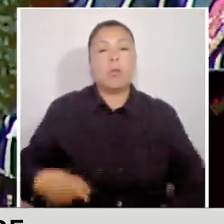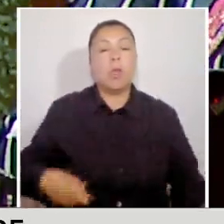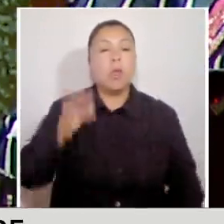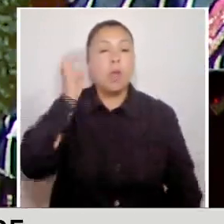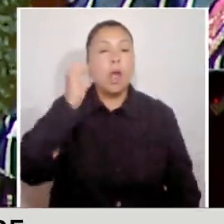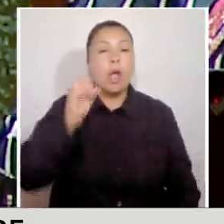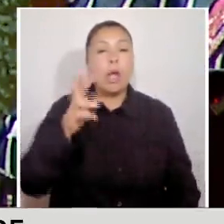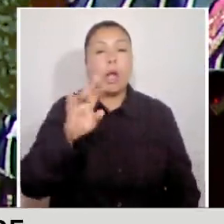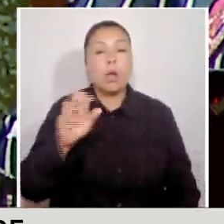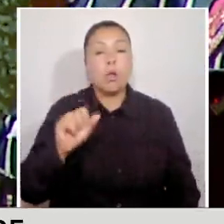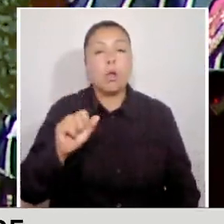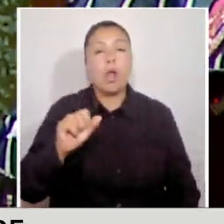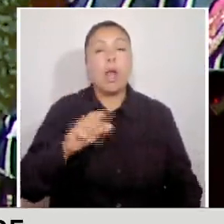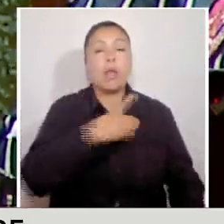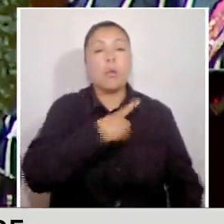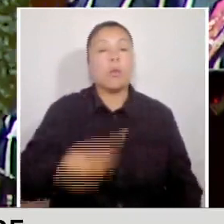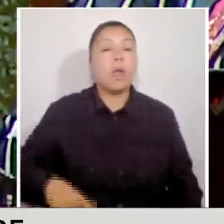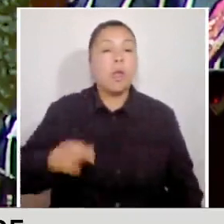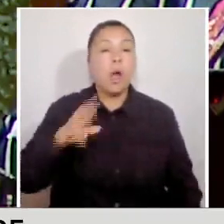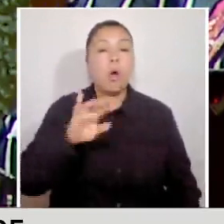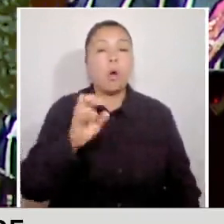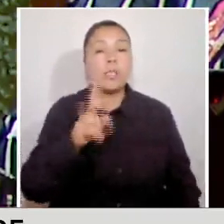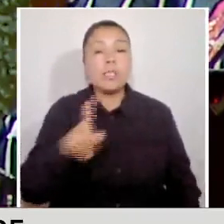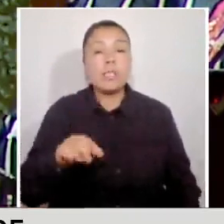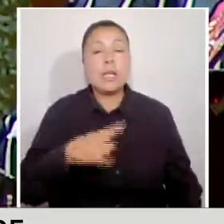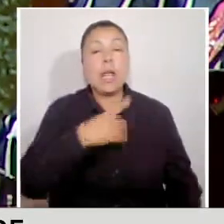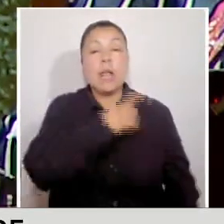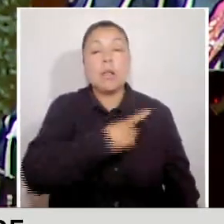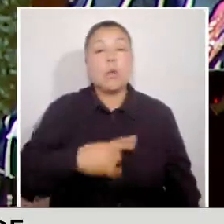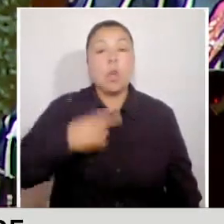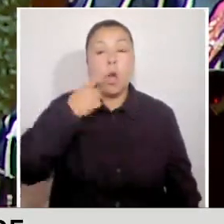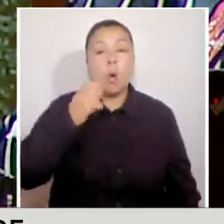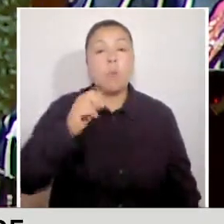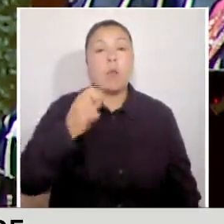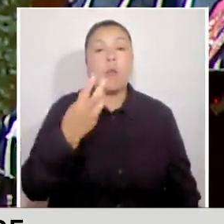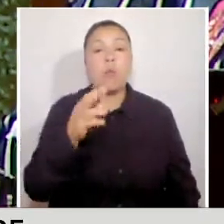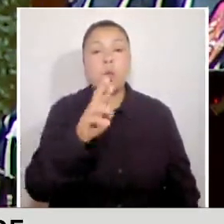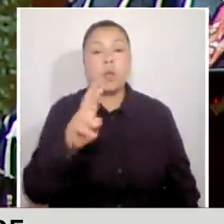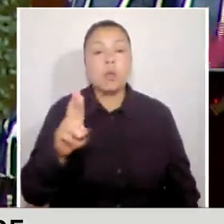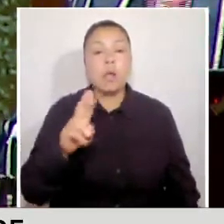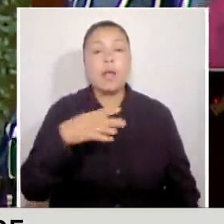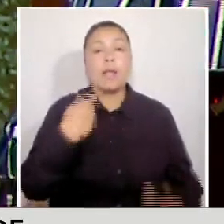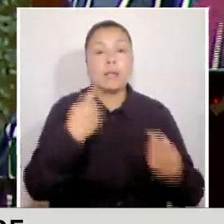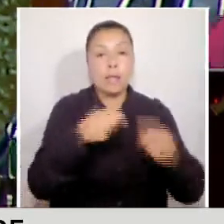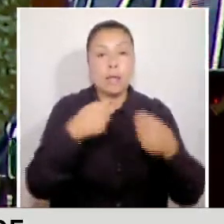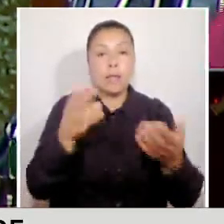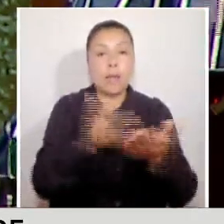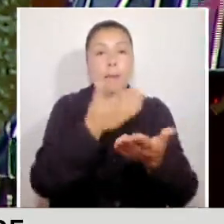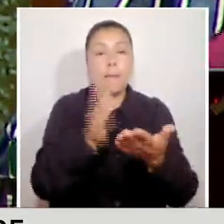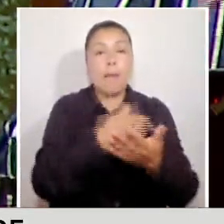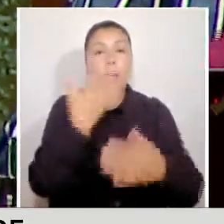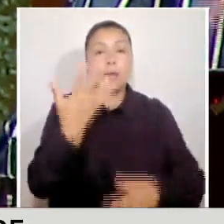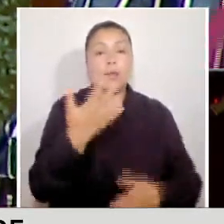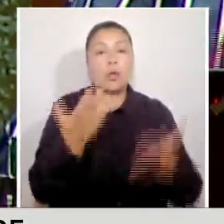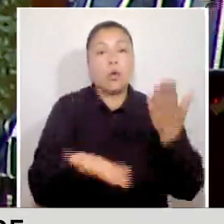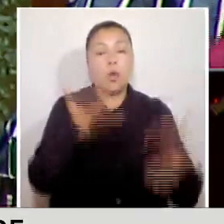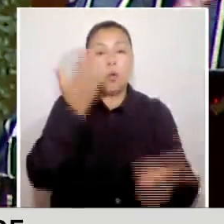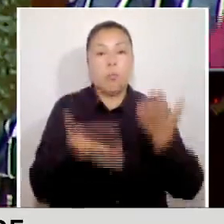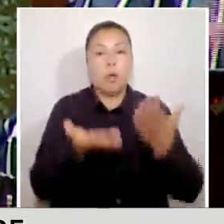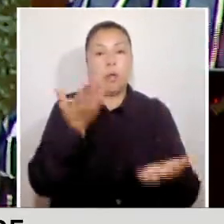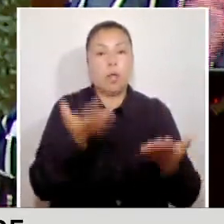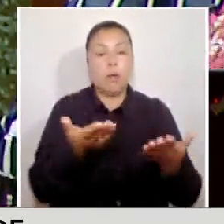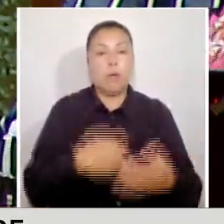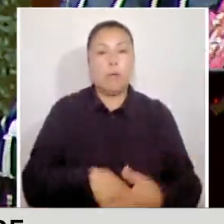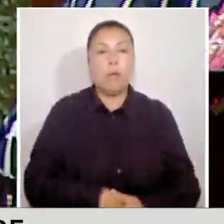cariola y macini y por el diputado Don Gonzalo vinter y que consta en la página 5 del Comparado